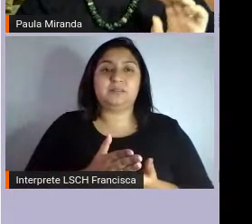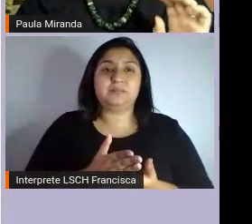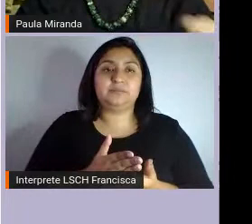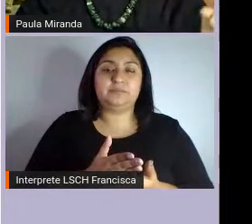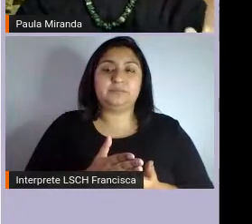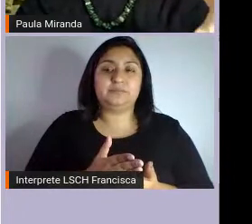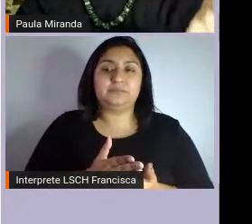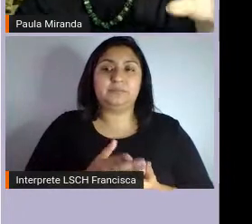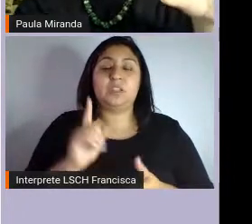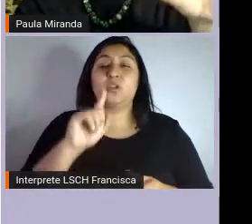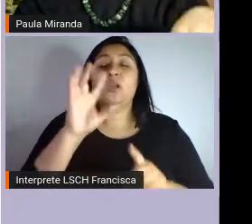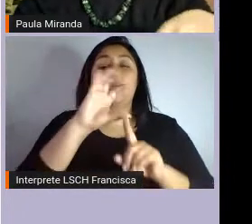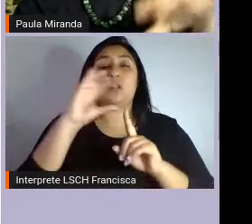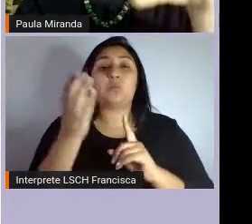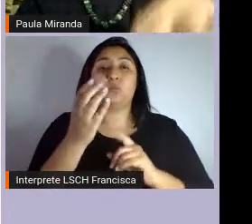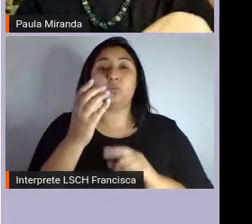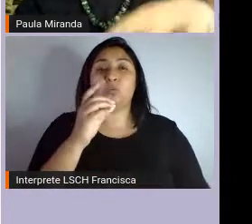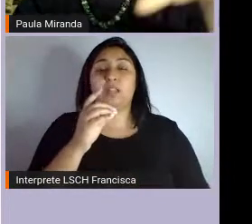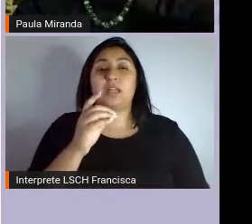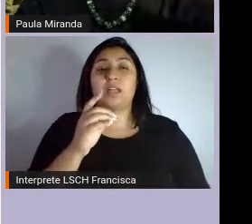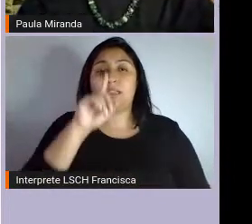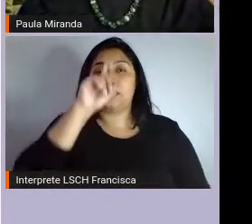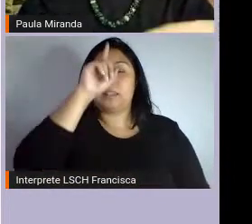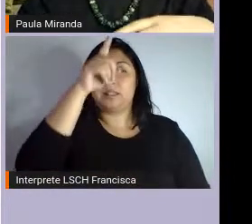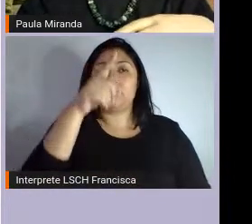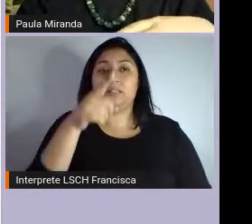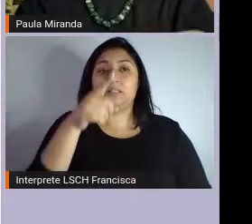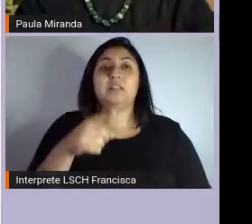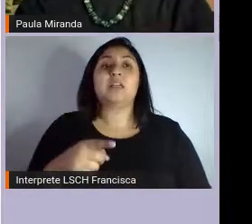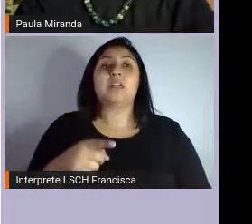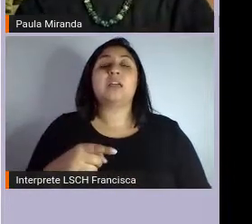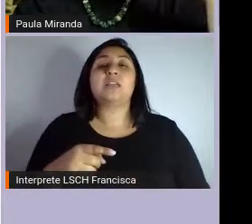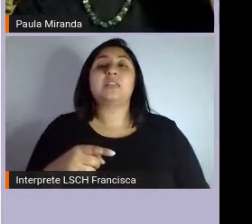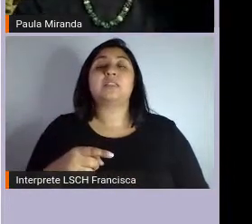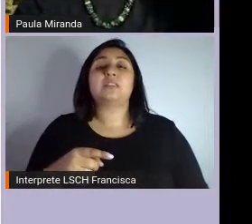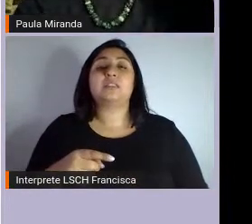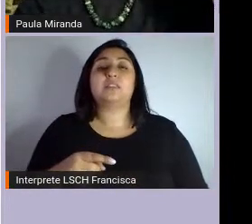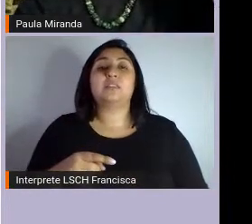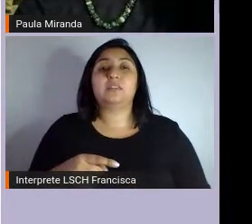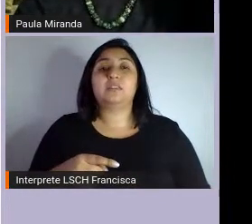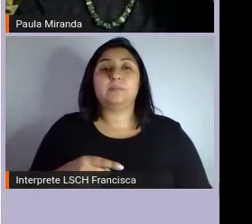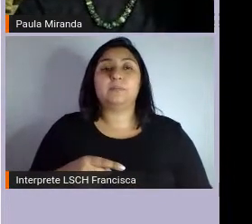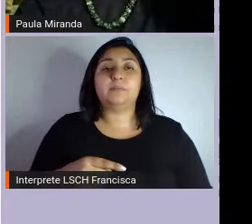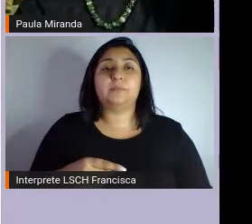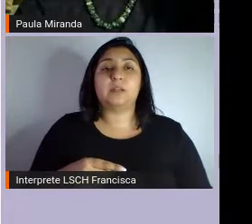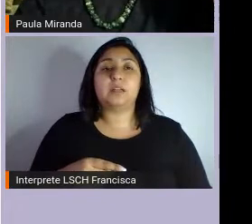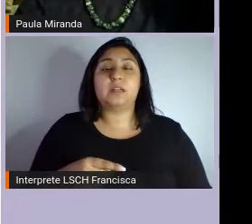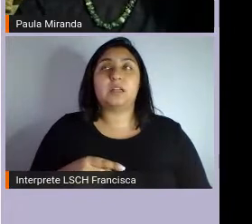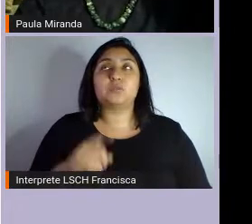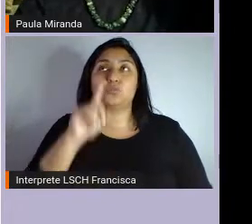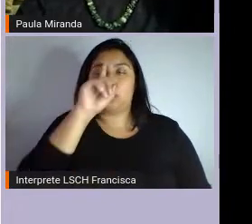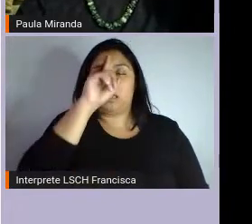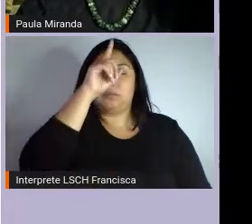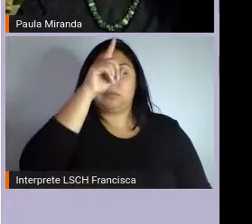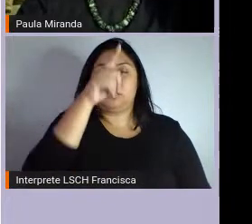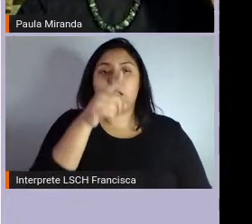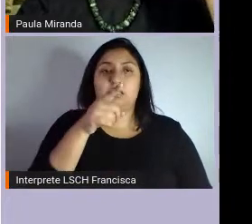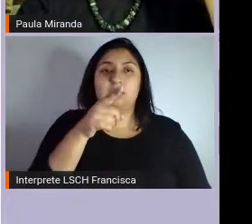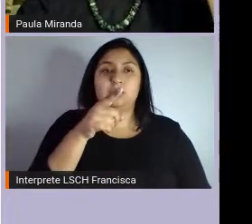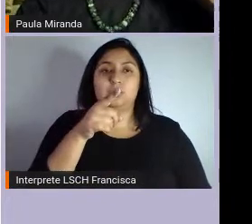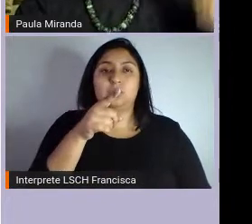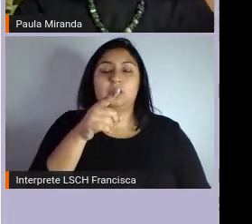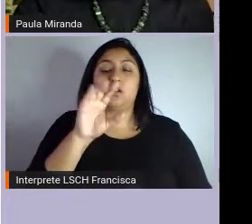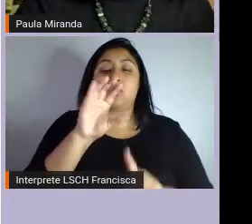no es la cultura tradicional de toco vivo el improviso, el canto lo divino, sino que es una tradición, que le, o sea, perdón, una